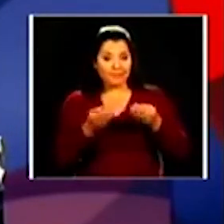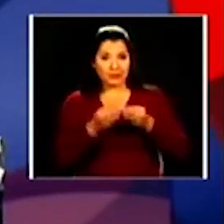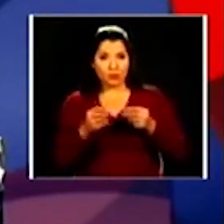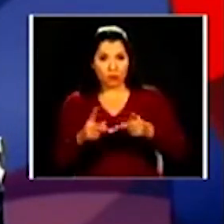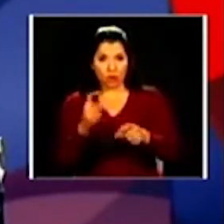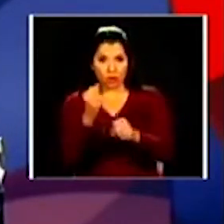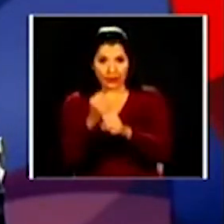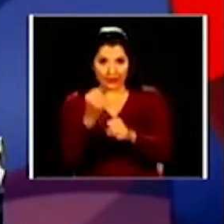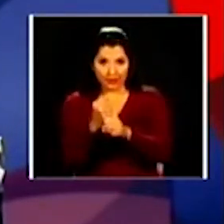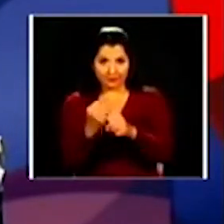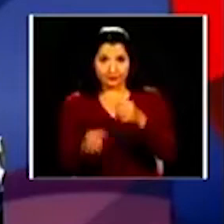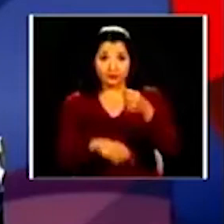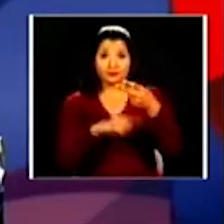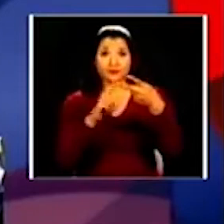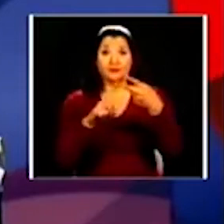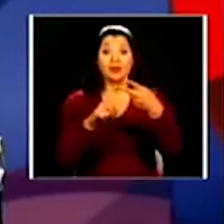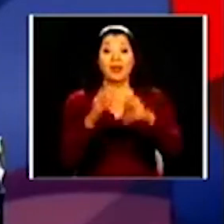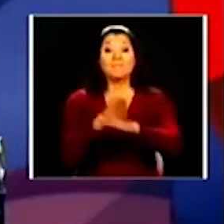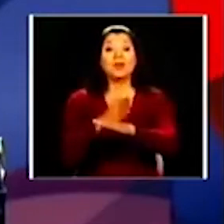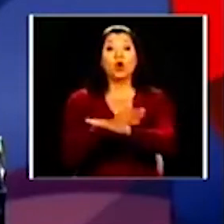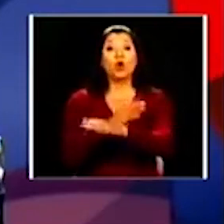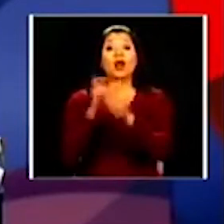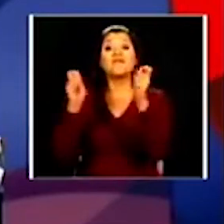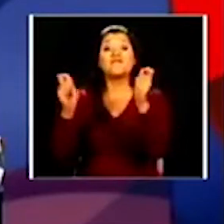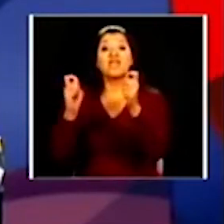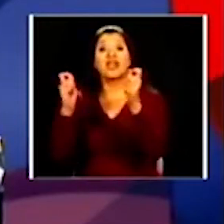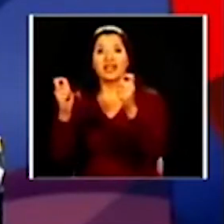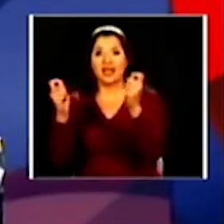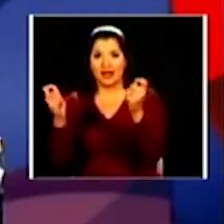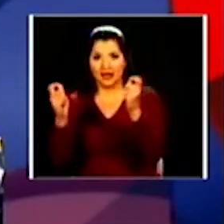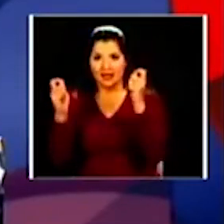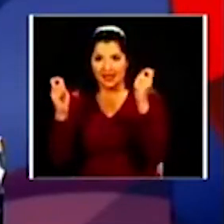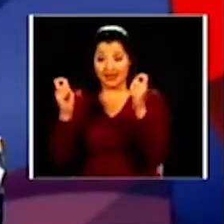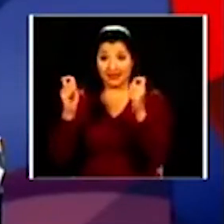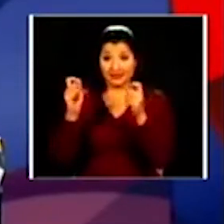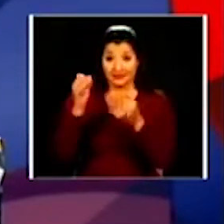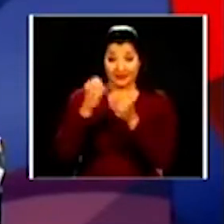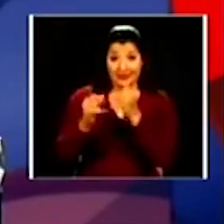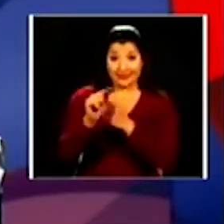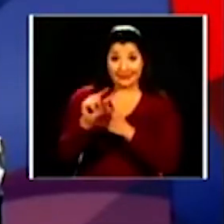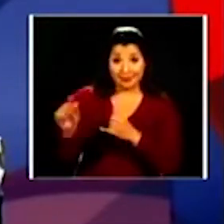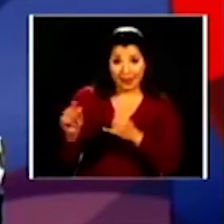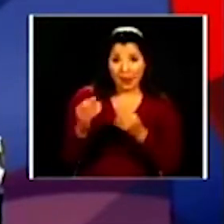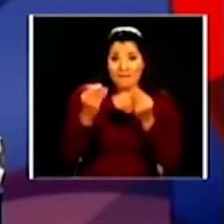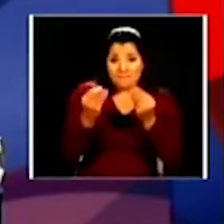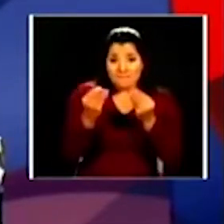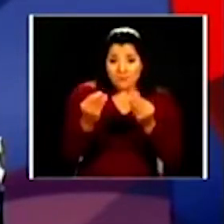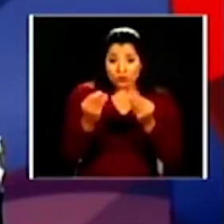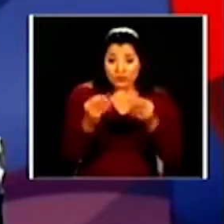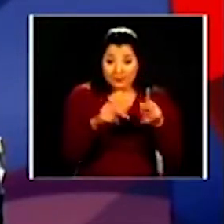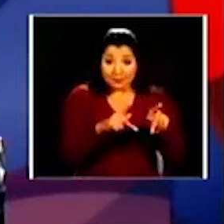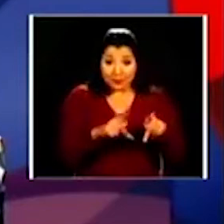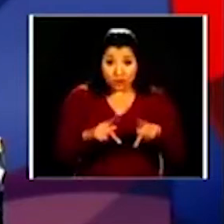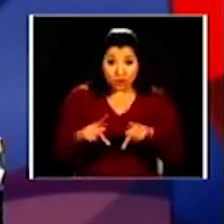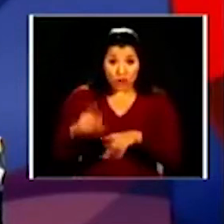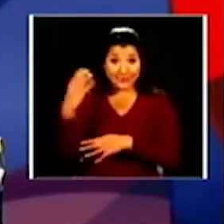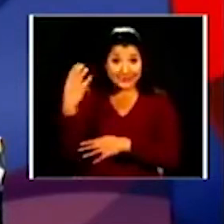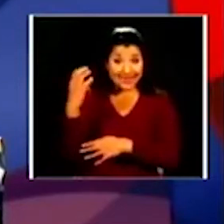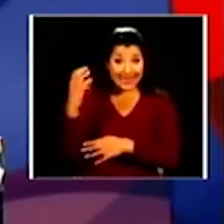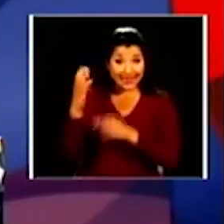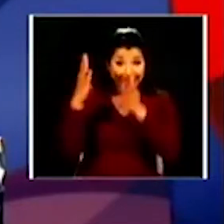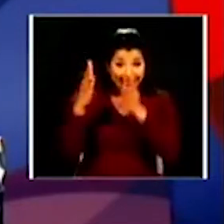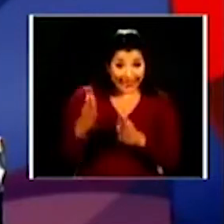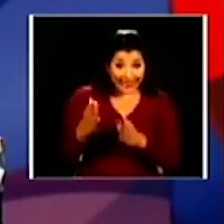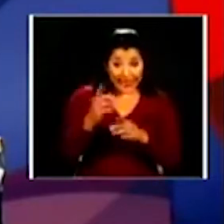También la mejora en las ferias del agricultor. Hay cartagineses desplazados todos los fines de semana, agricultores vendiendo sus productos